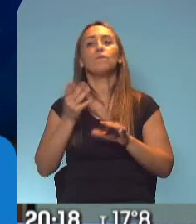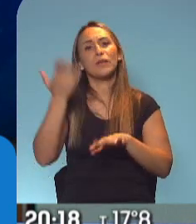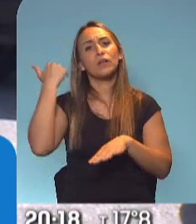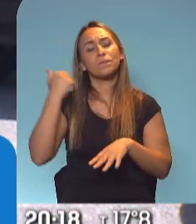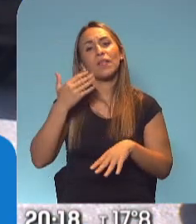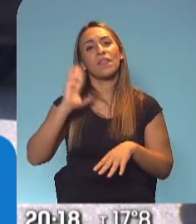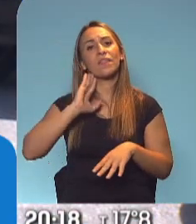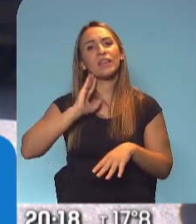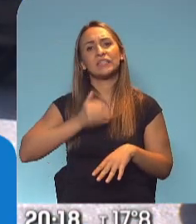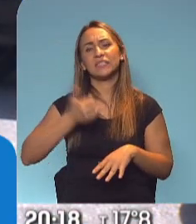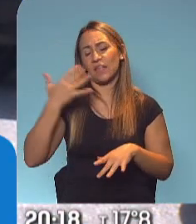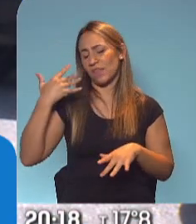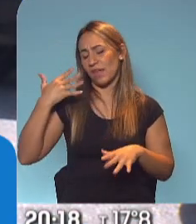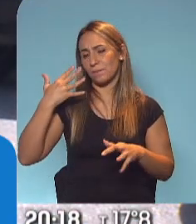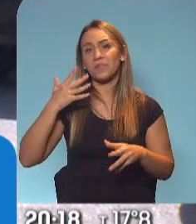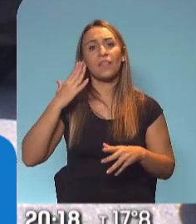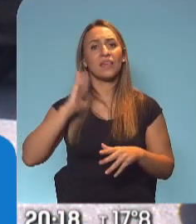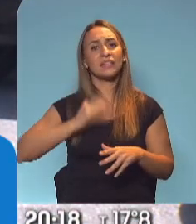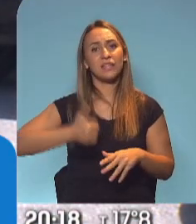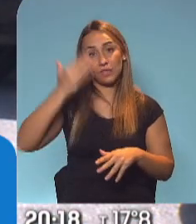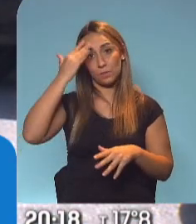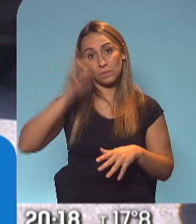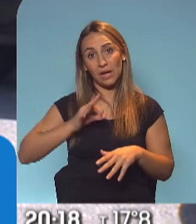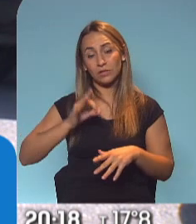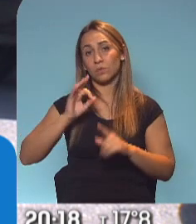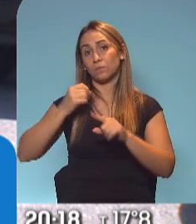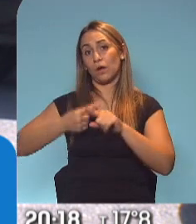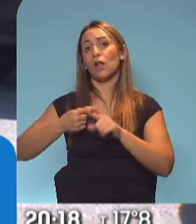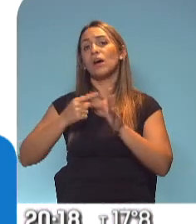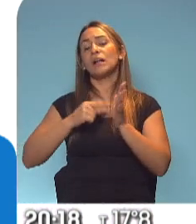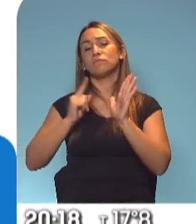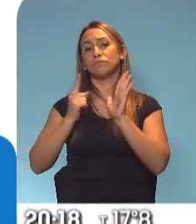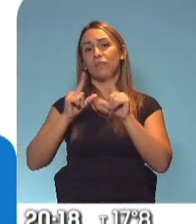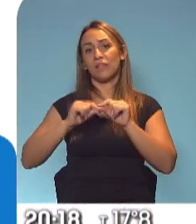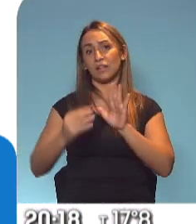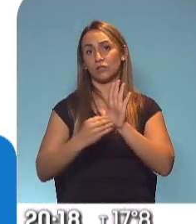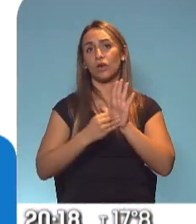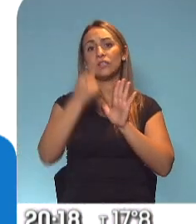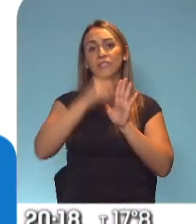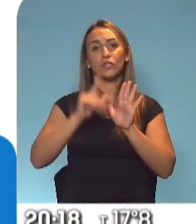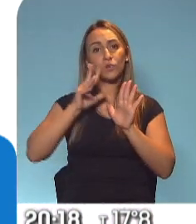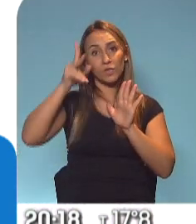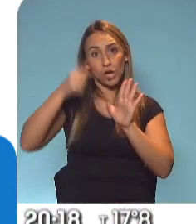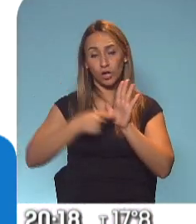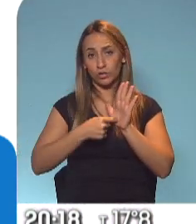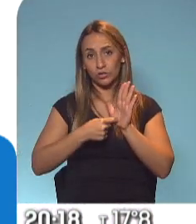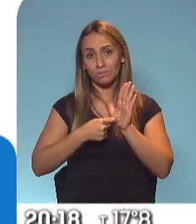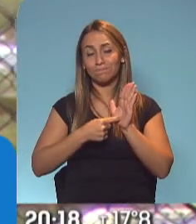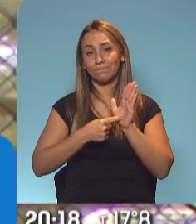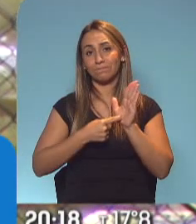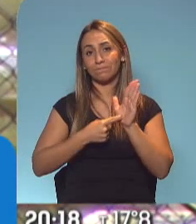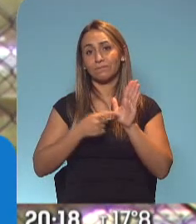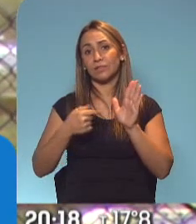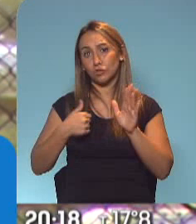16 de marzo, la resolución 158, en virtud de la cual yo